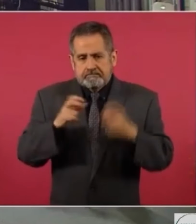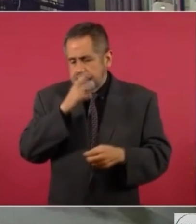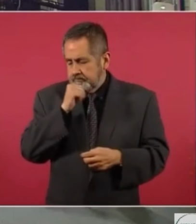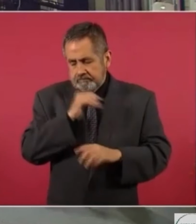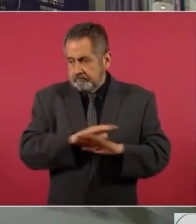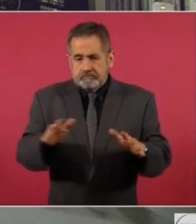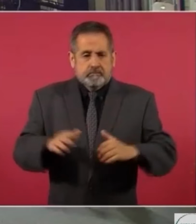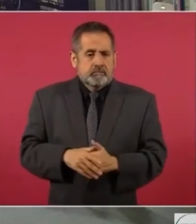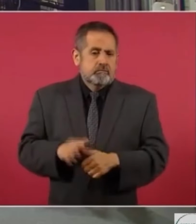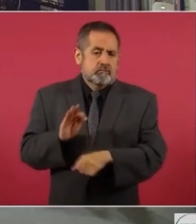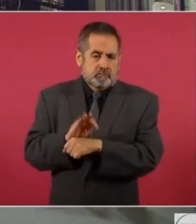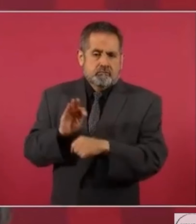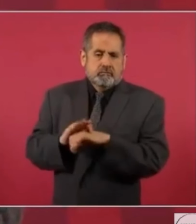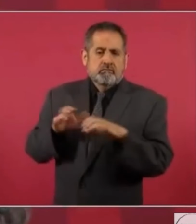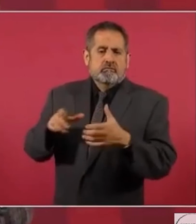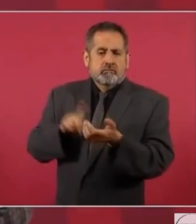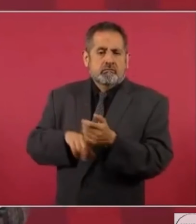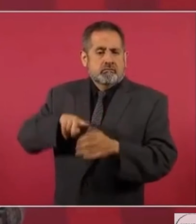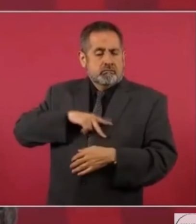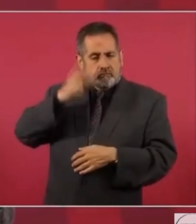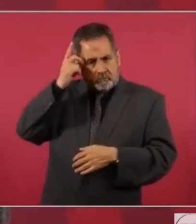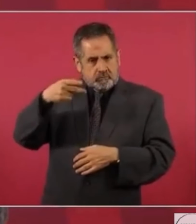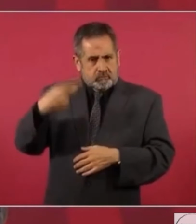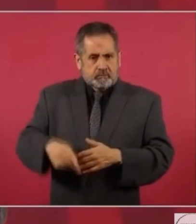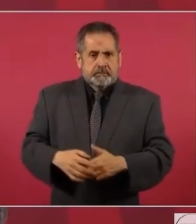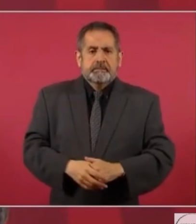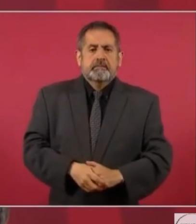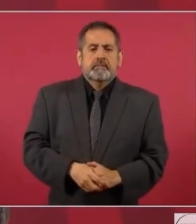y protegiendo nuestro patrimonio.